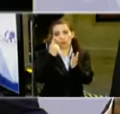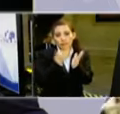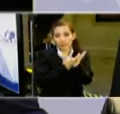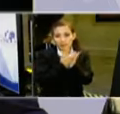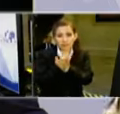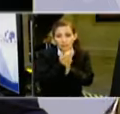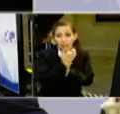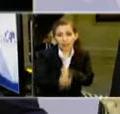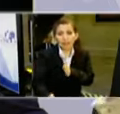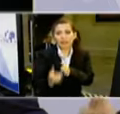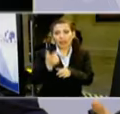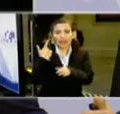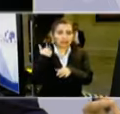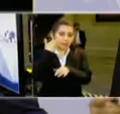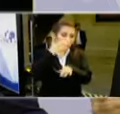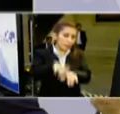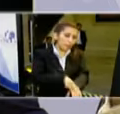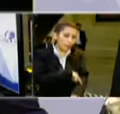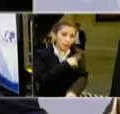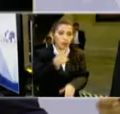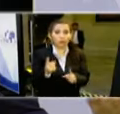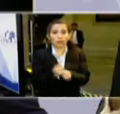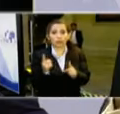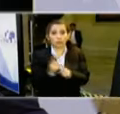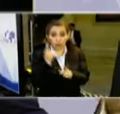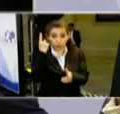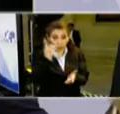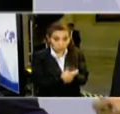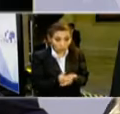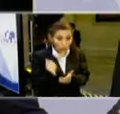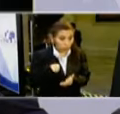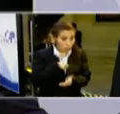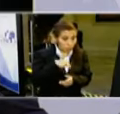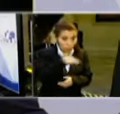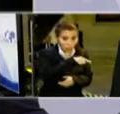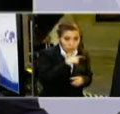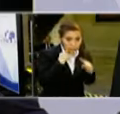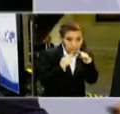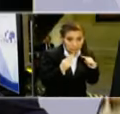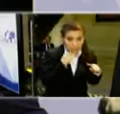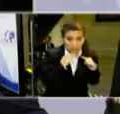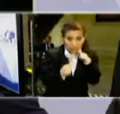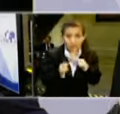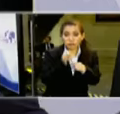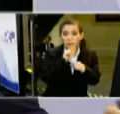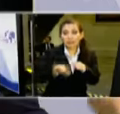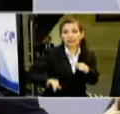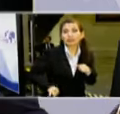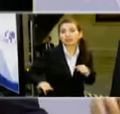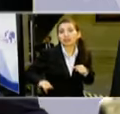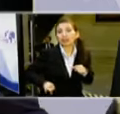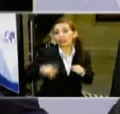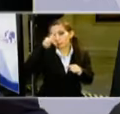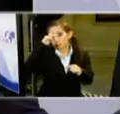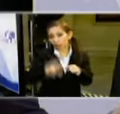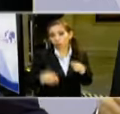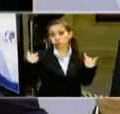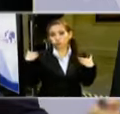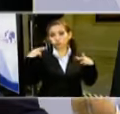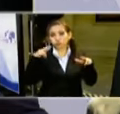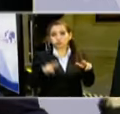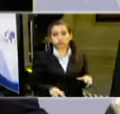estrategia de largo plazo en donde no solo seamos nosotros los que negociemos, sino los intereses de México